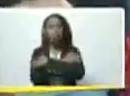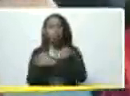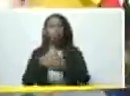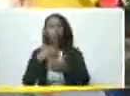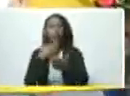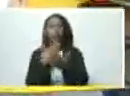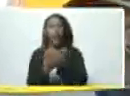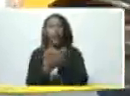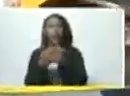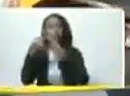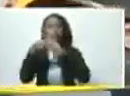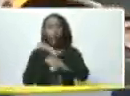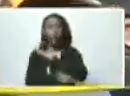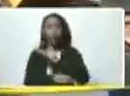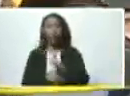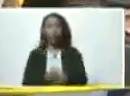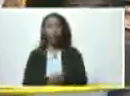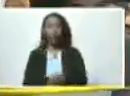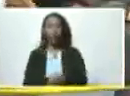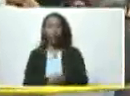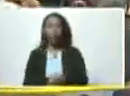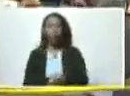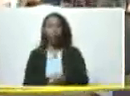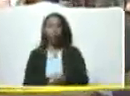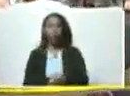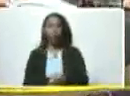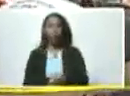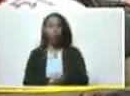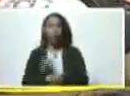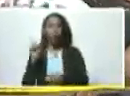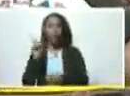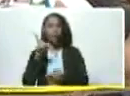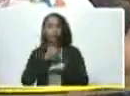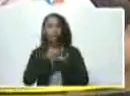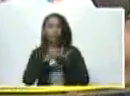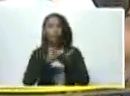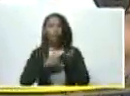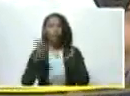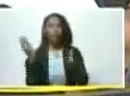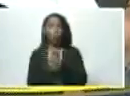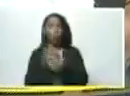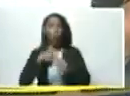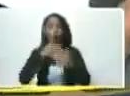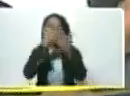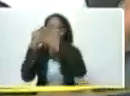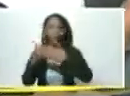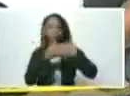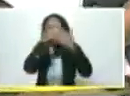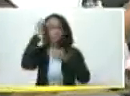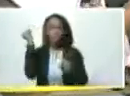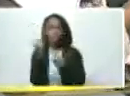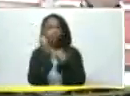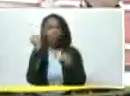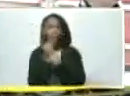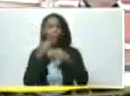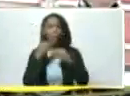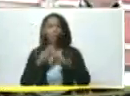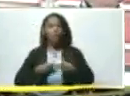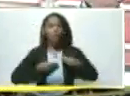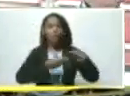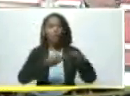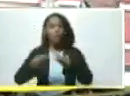Agradezco profundamente este documento, lo voy a estudiar y trabajar para